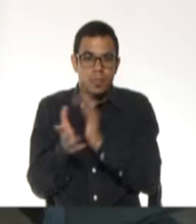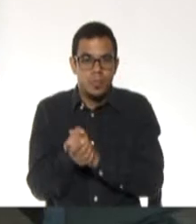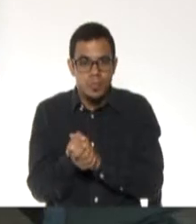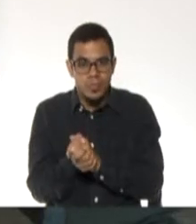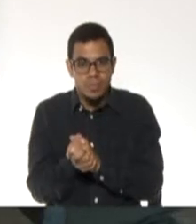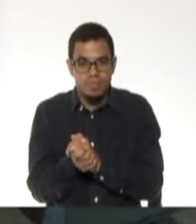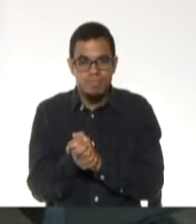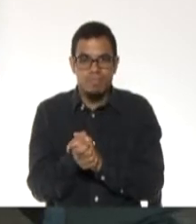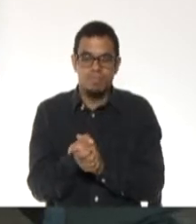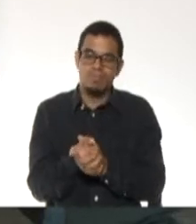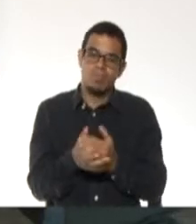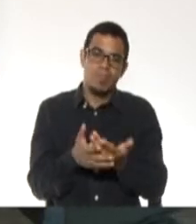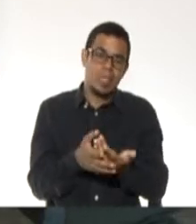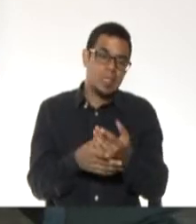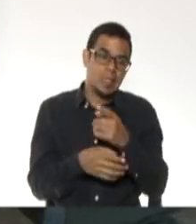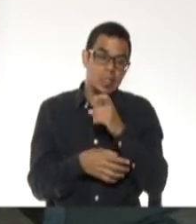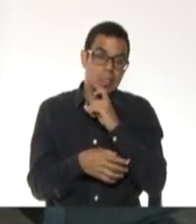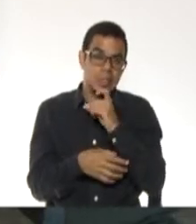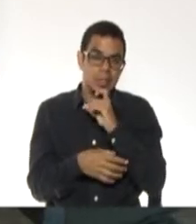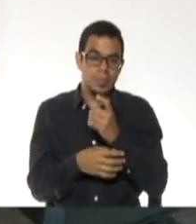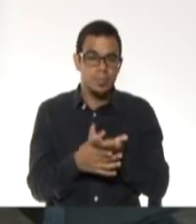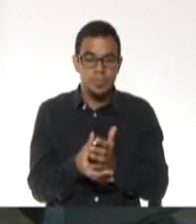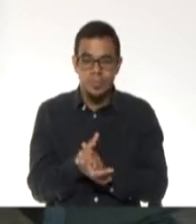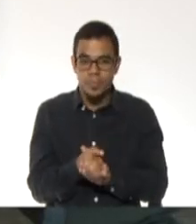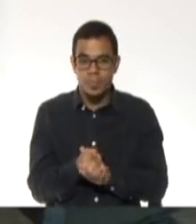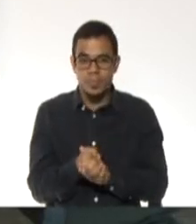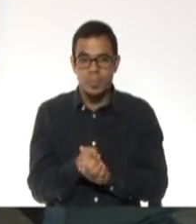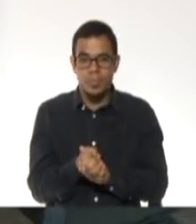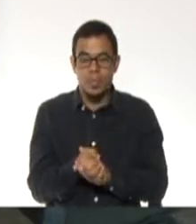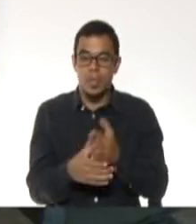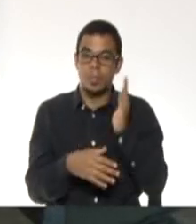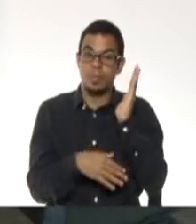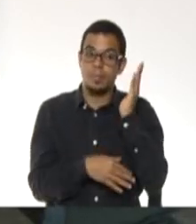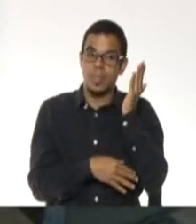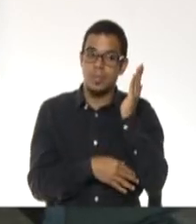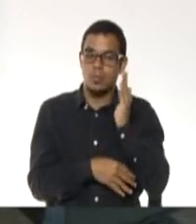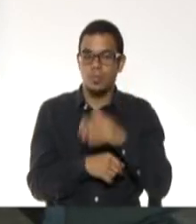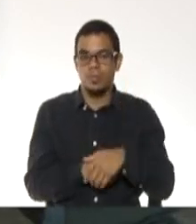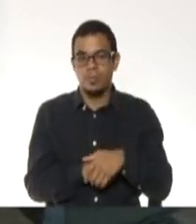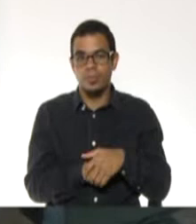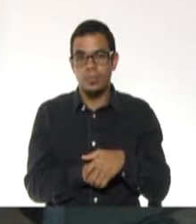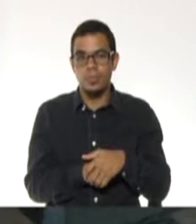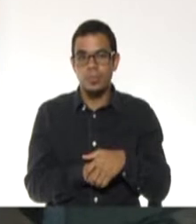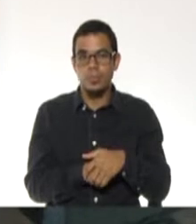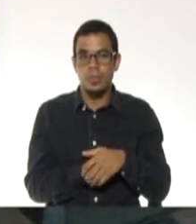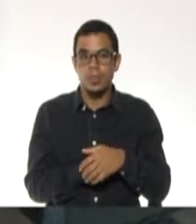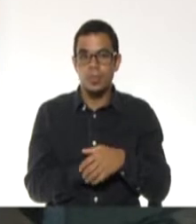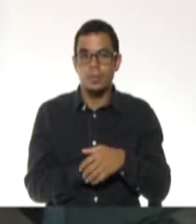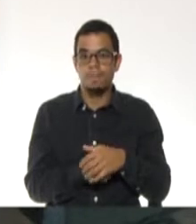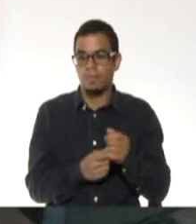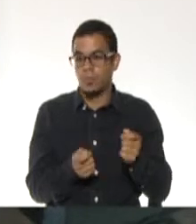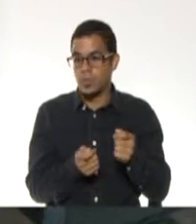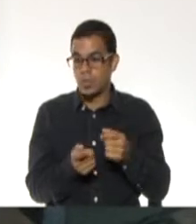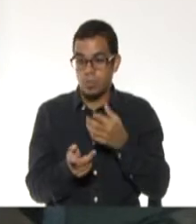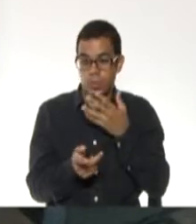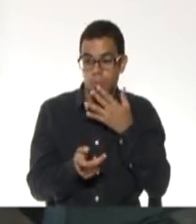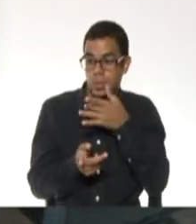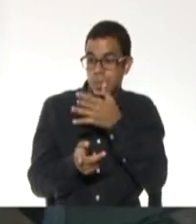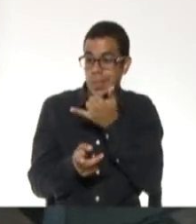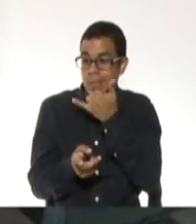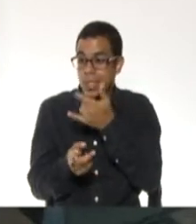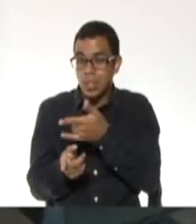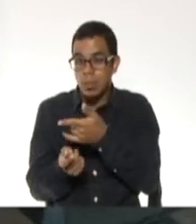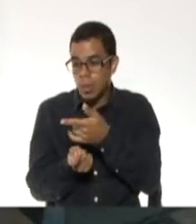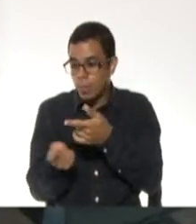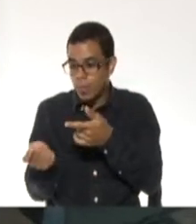por ejemplo, el probador casero que tenemos aquí, de repente, como está directamente conectado a la fuente, pudiera, al momento de hacer el